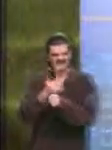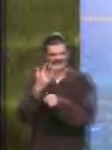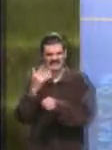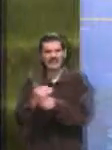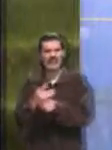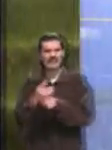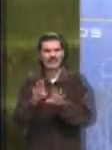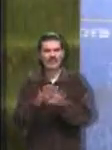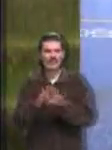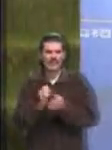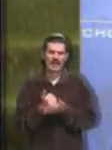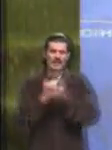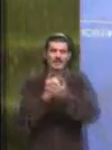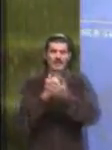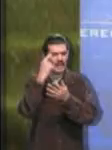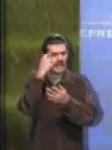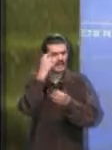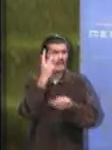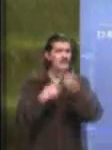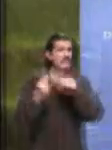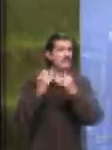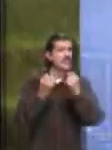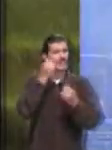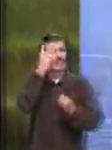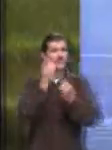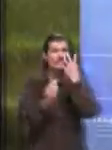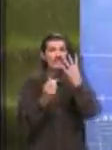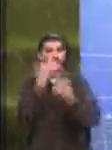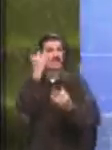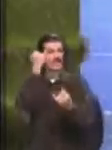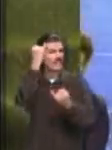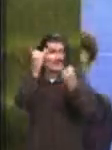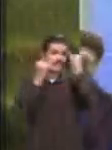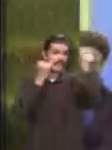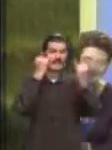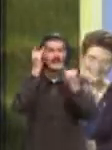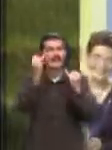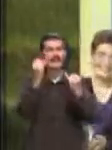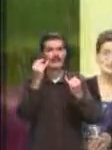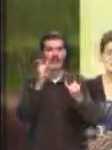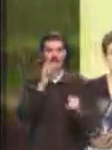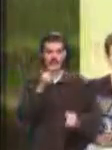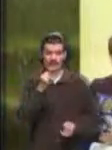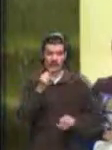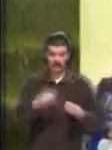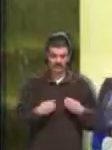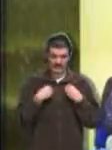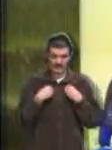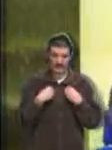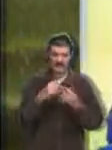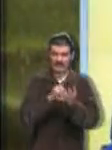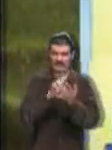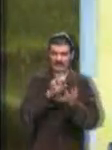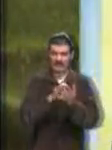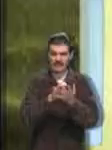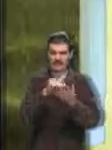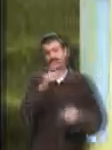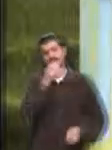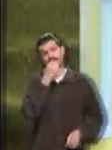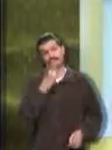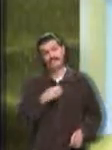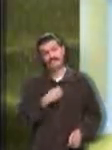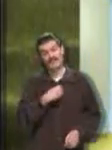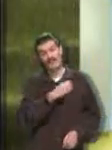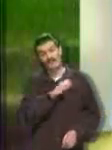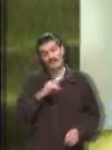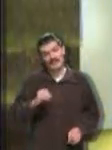los impedimentos son detonantes de ideas extraordinariamente creativas. El hecho de vivir con una discapacidad nos obliga